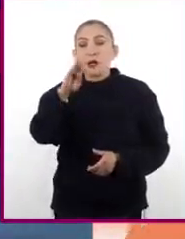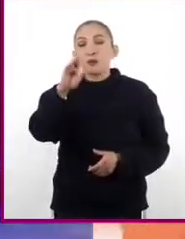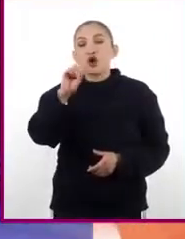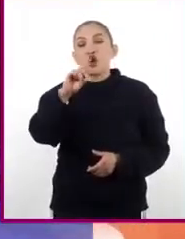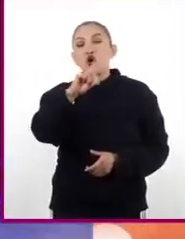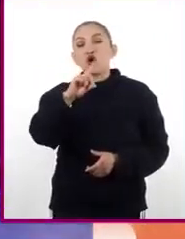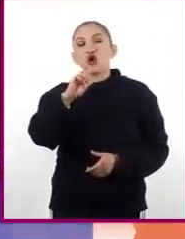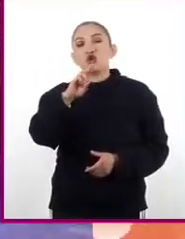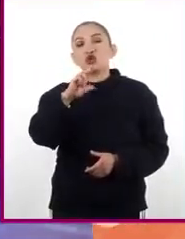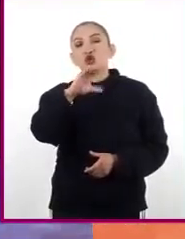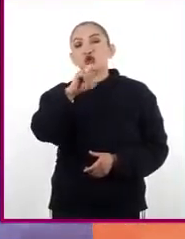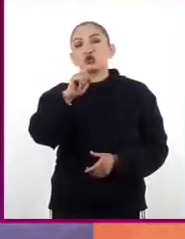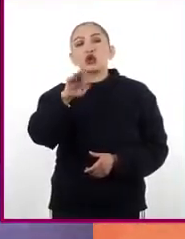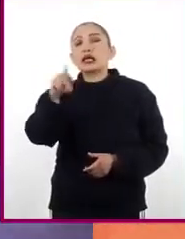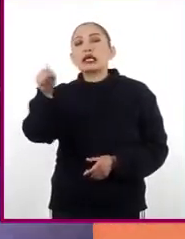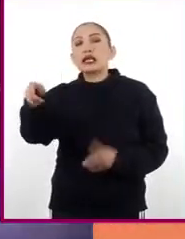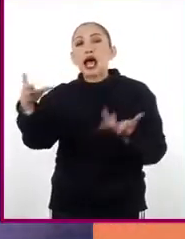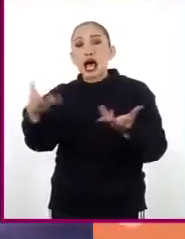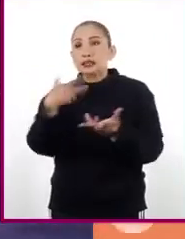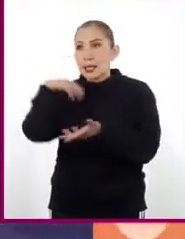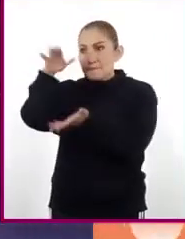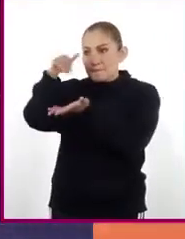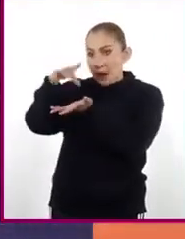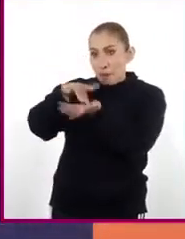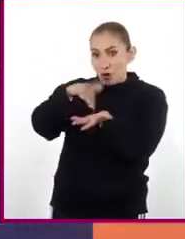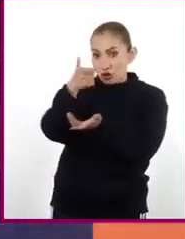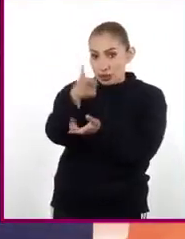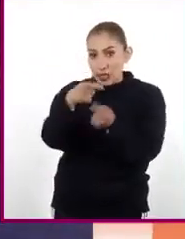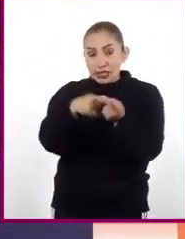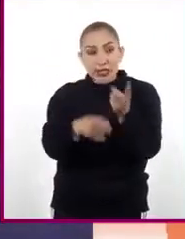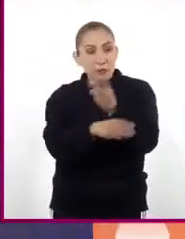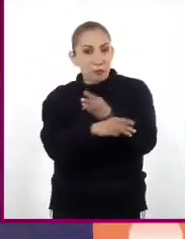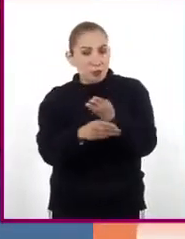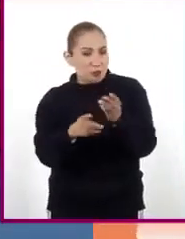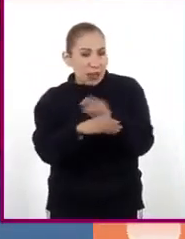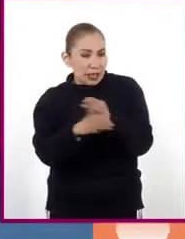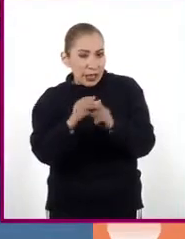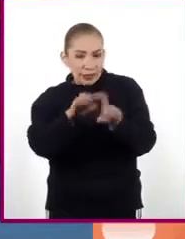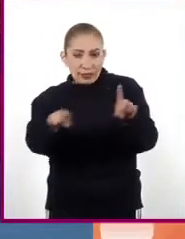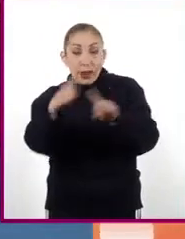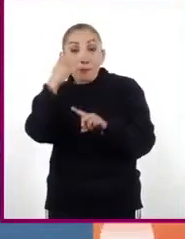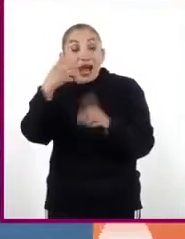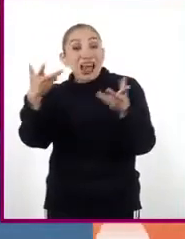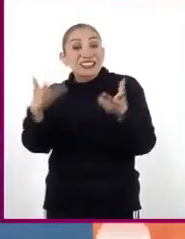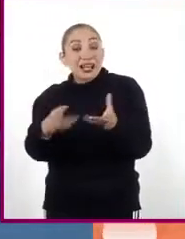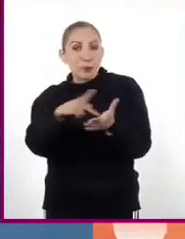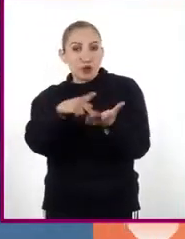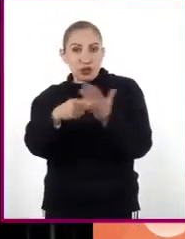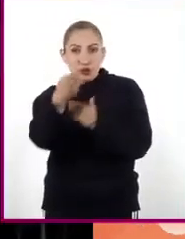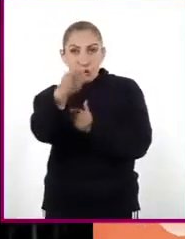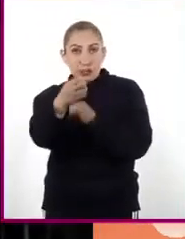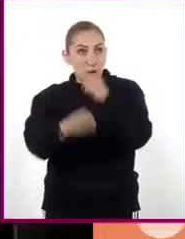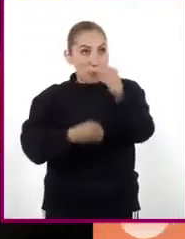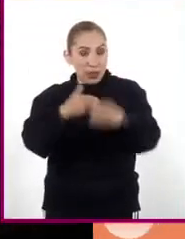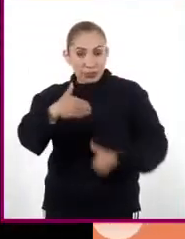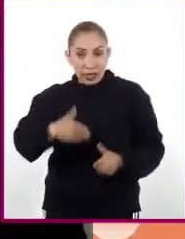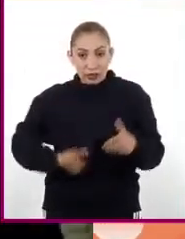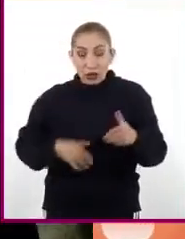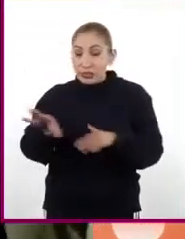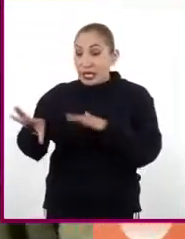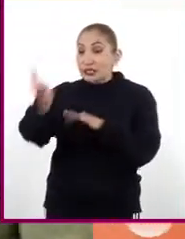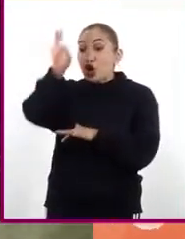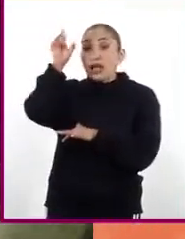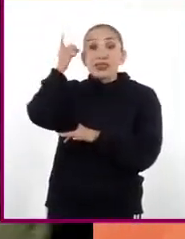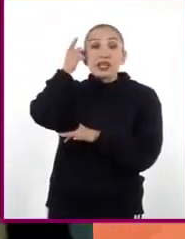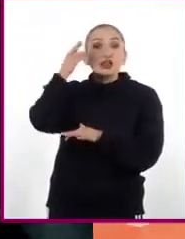productor es el responsable de obtener los recursos económicos y materiales para la realización del proyecto y quien elige al